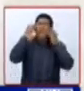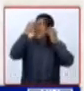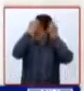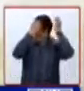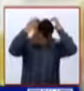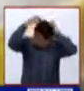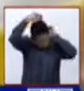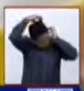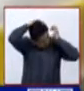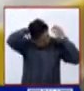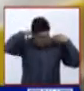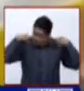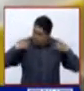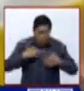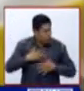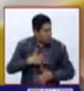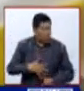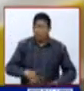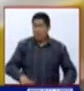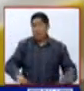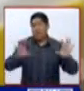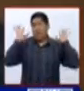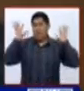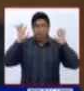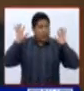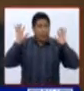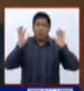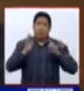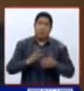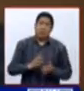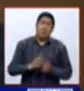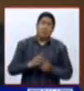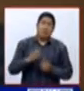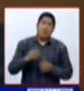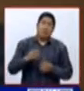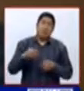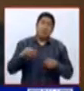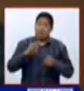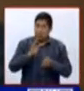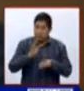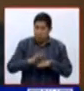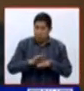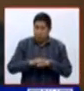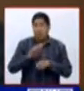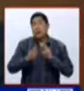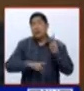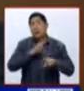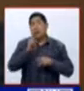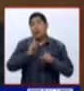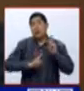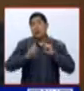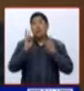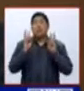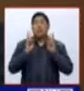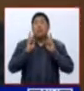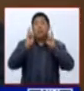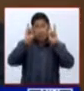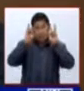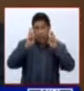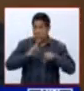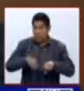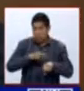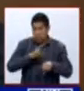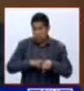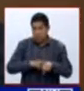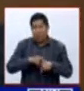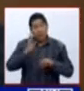Se va a extender a la parte del tórax, extremidades. Aclaramos a la población que hay casos también de varicela. Es